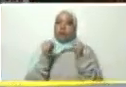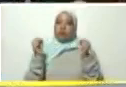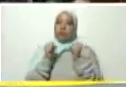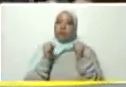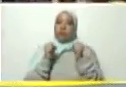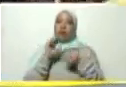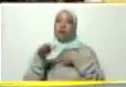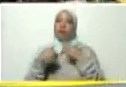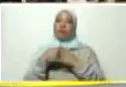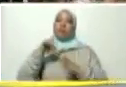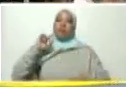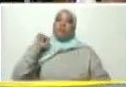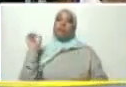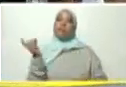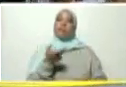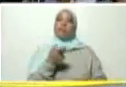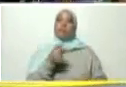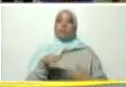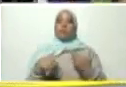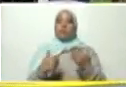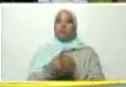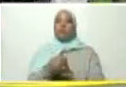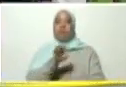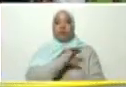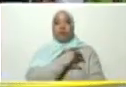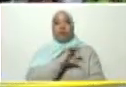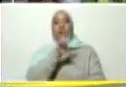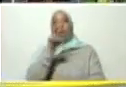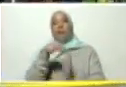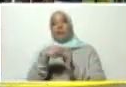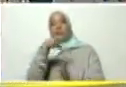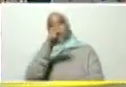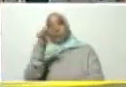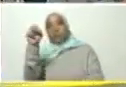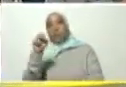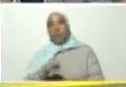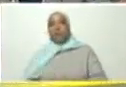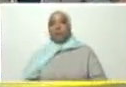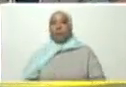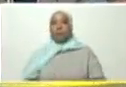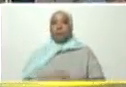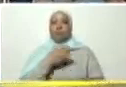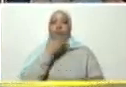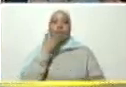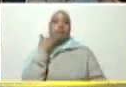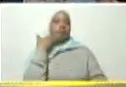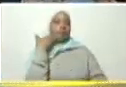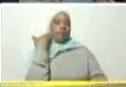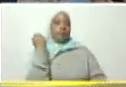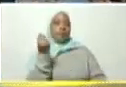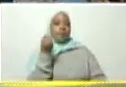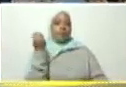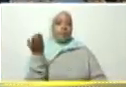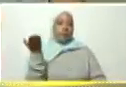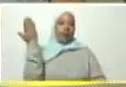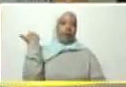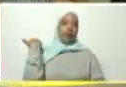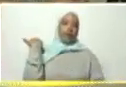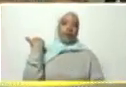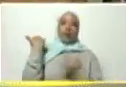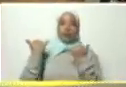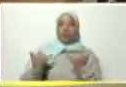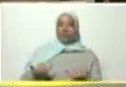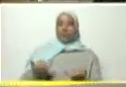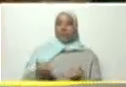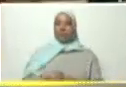agosto 99 hasta enero del 2000 estábamos más jóvenes un poco más jóvenes de lo que estamos